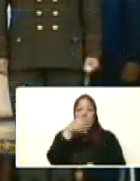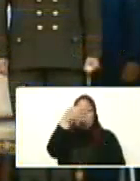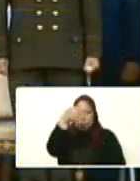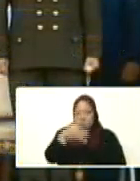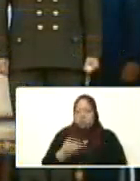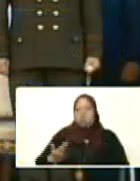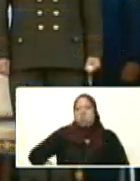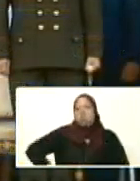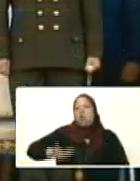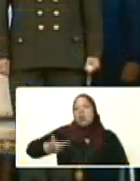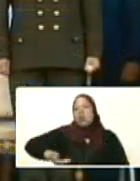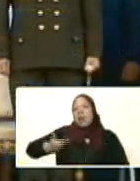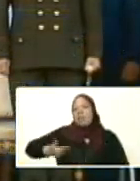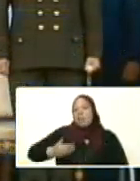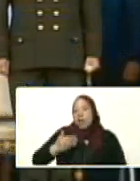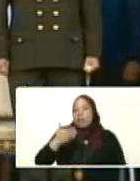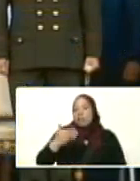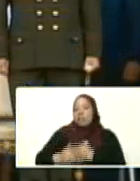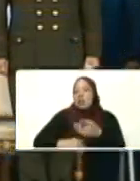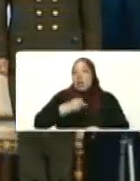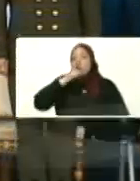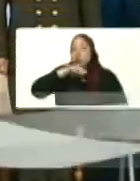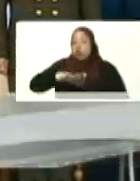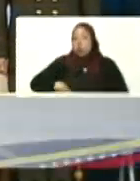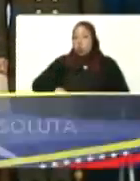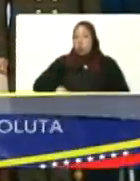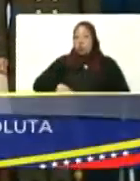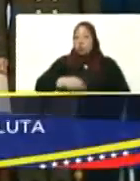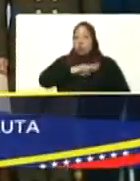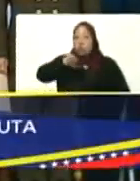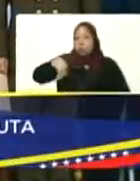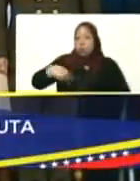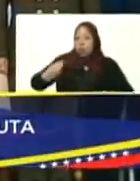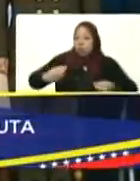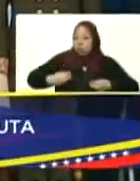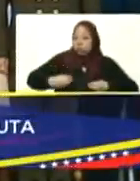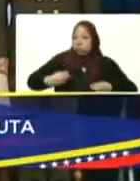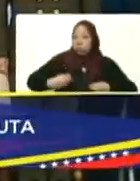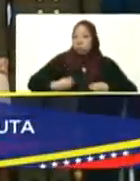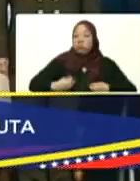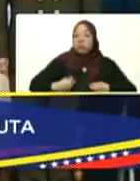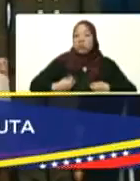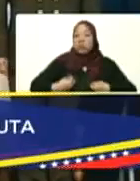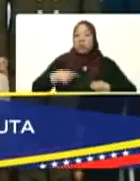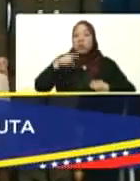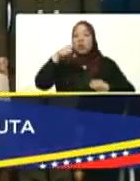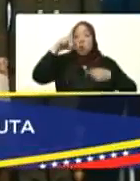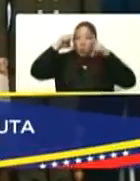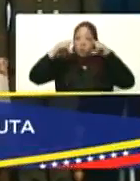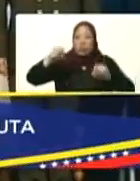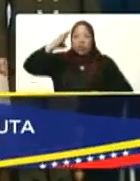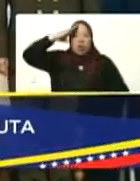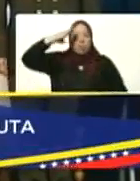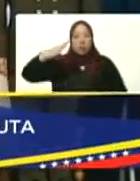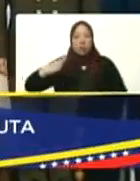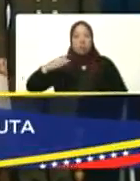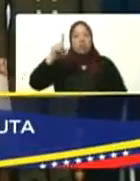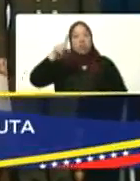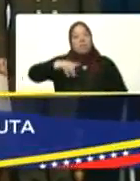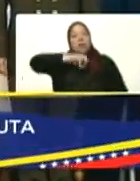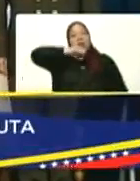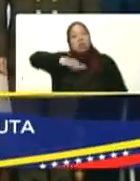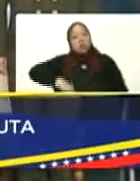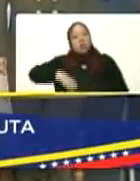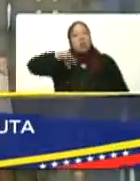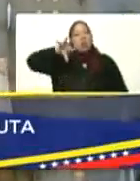trascendentes para la historia de ustedes como oficiales, pero sobre todo para la historia de nuestra patria,